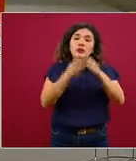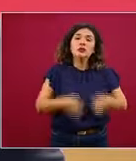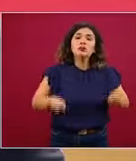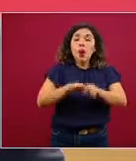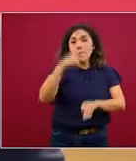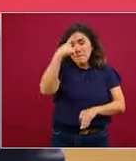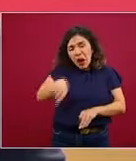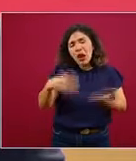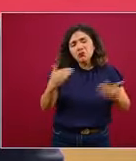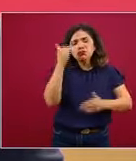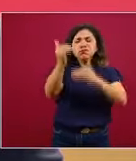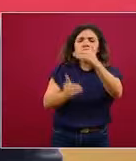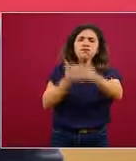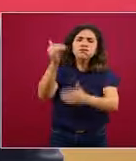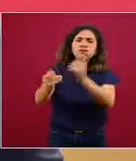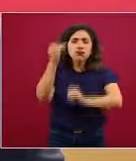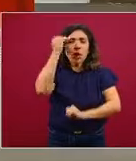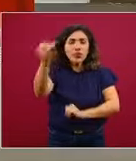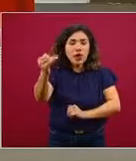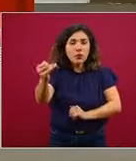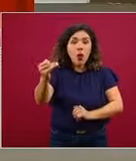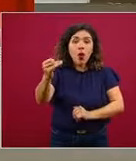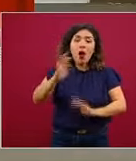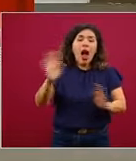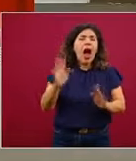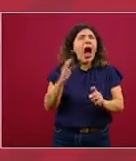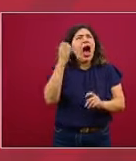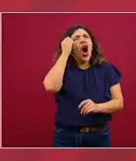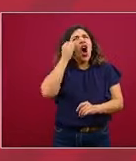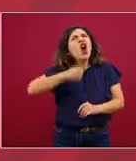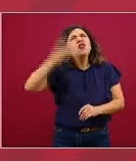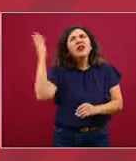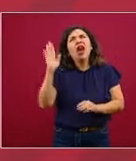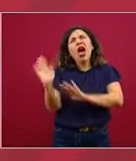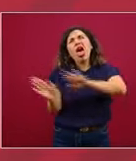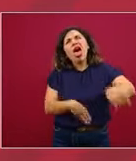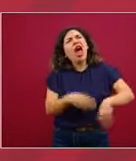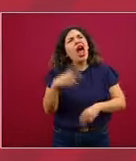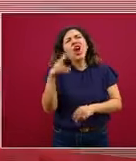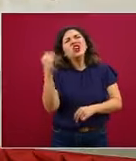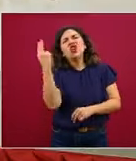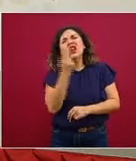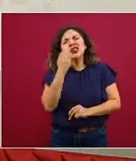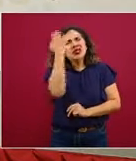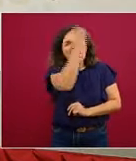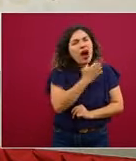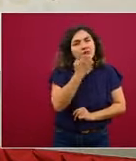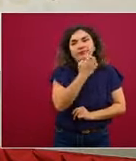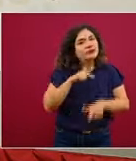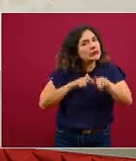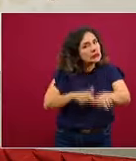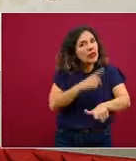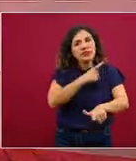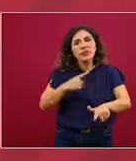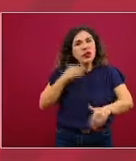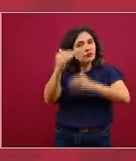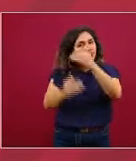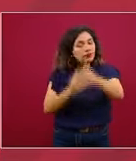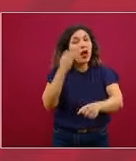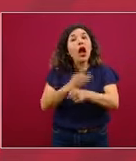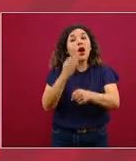del tiempo estas no disminuyan, sino más bien se mantengan siempre activas. Aquí lógicamente un